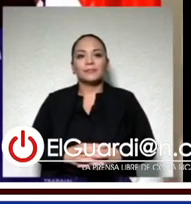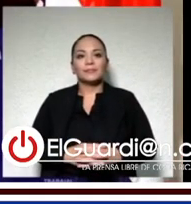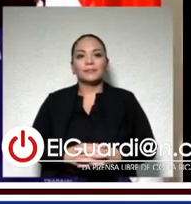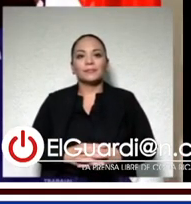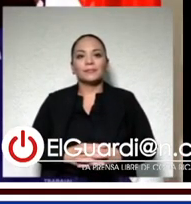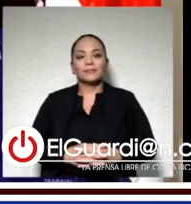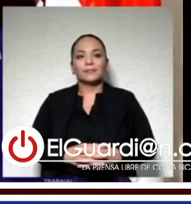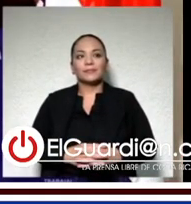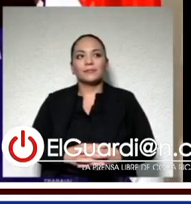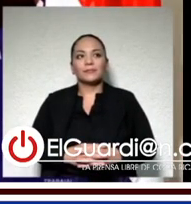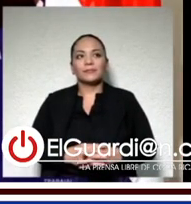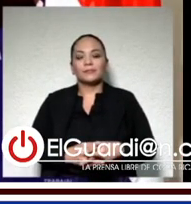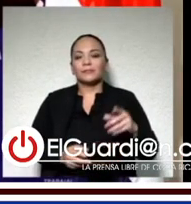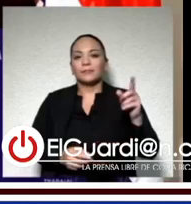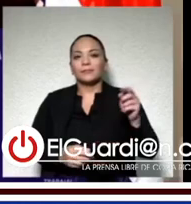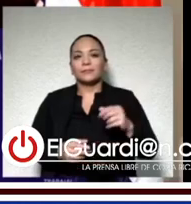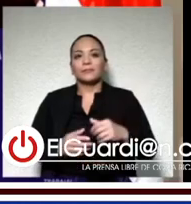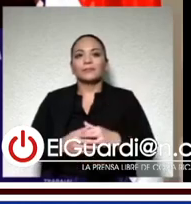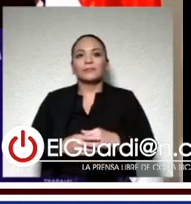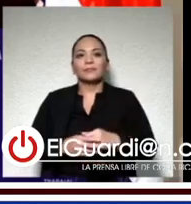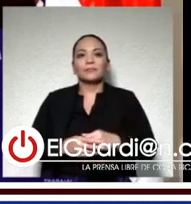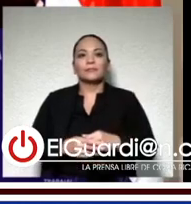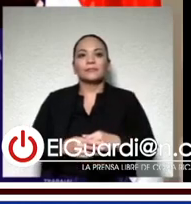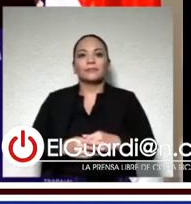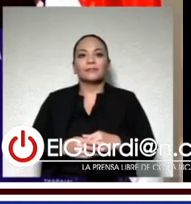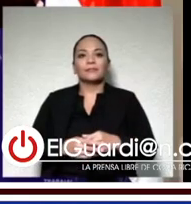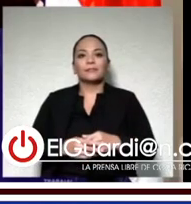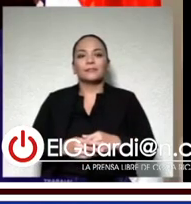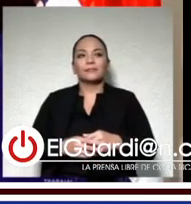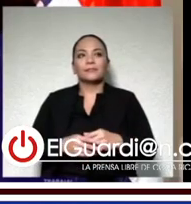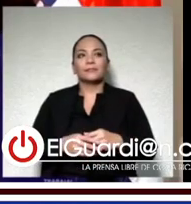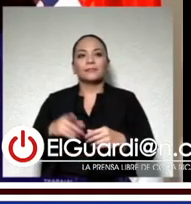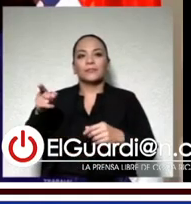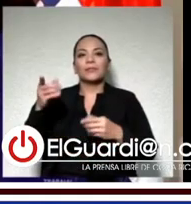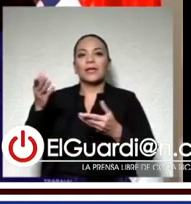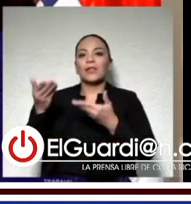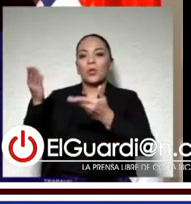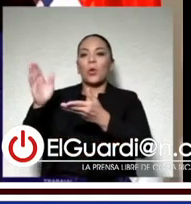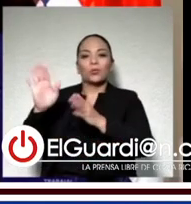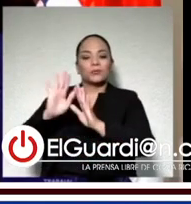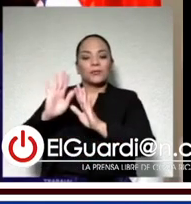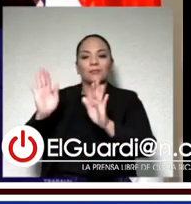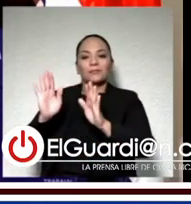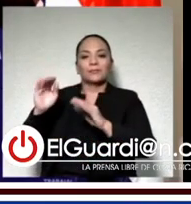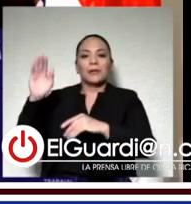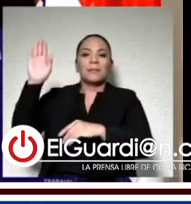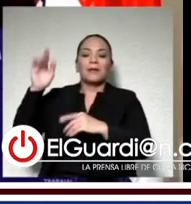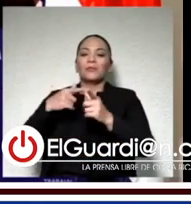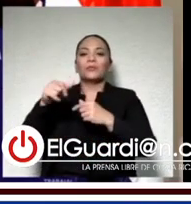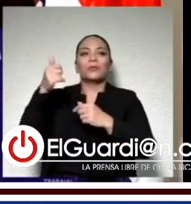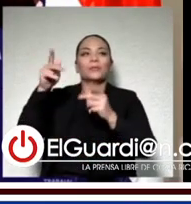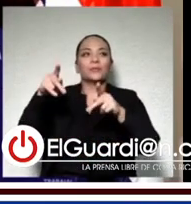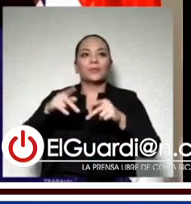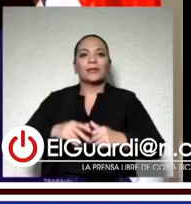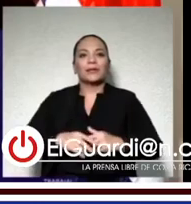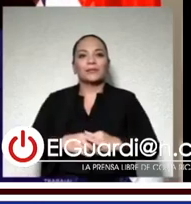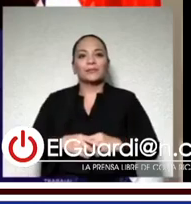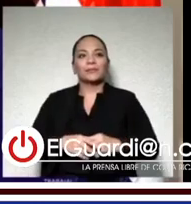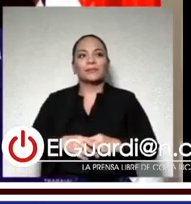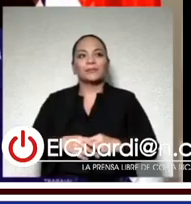Sí, señor. Gracias. No, Daniel, usted lo cedió. Ahora hay que brincarse a alguien más. El señor Jara, por favor.